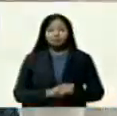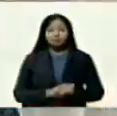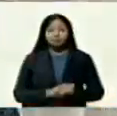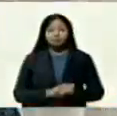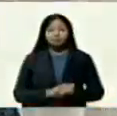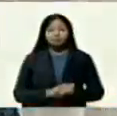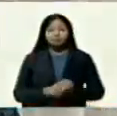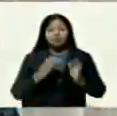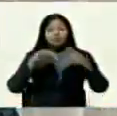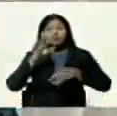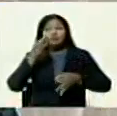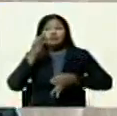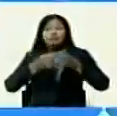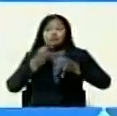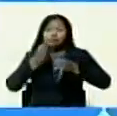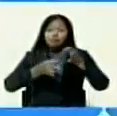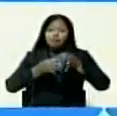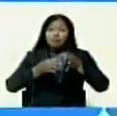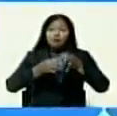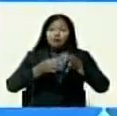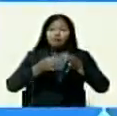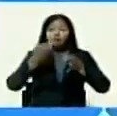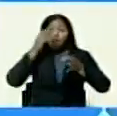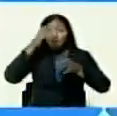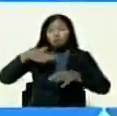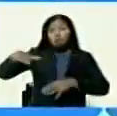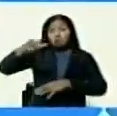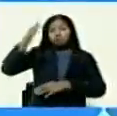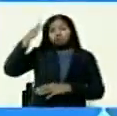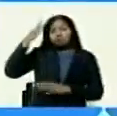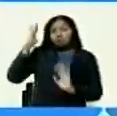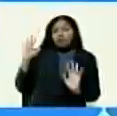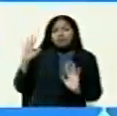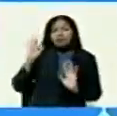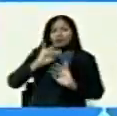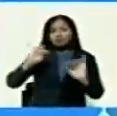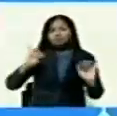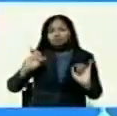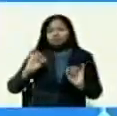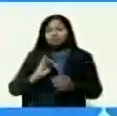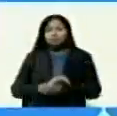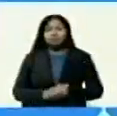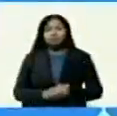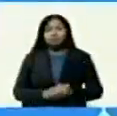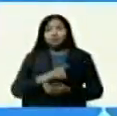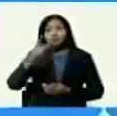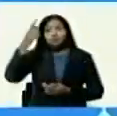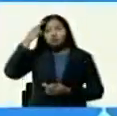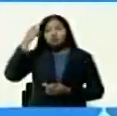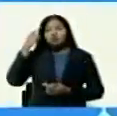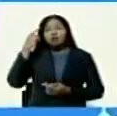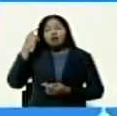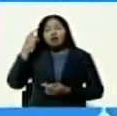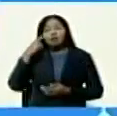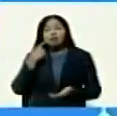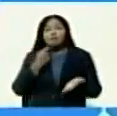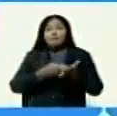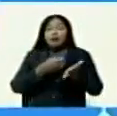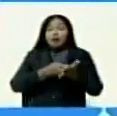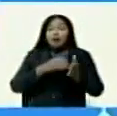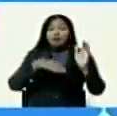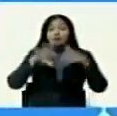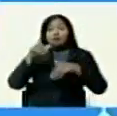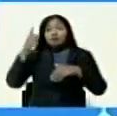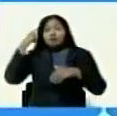El 15 de septiembre, todo el pueblo de Venezuela lo sabe, es un día de pago de quincena para